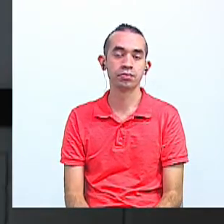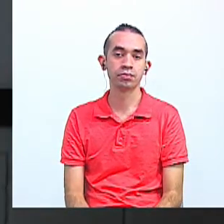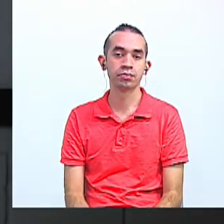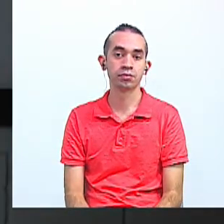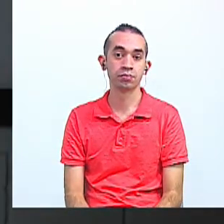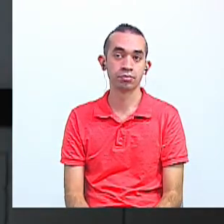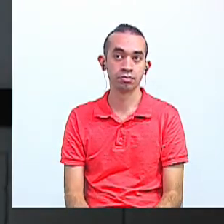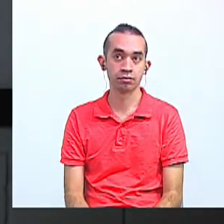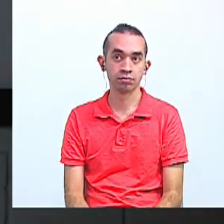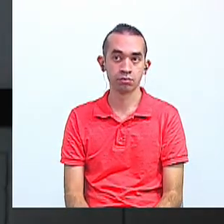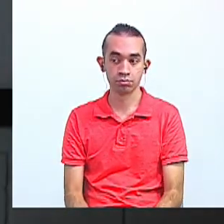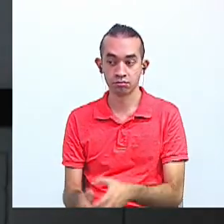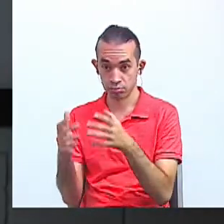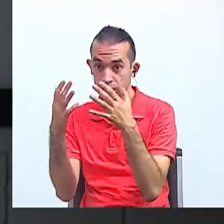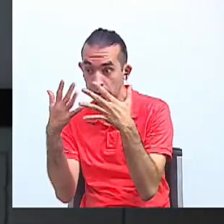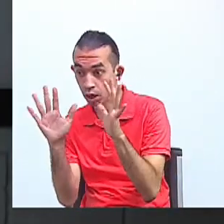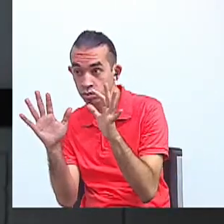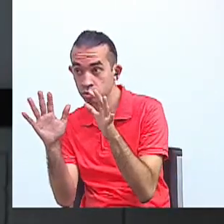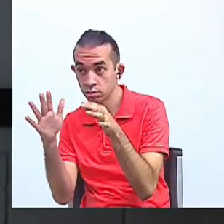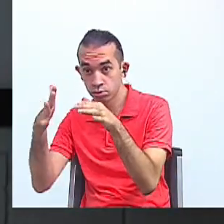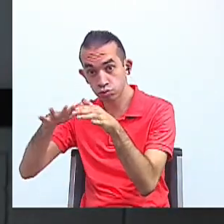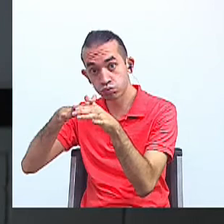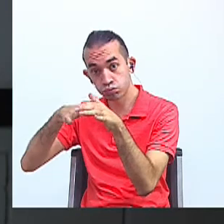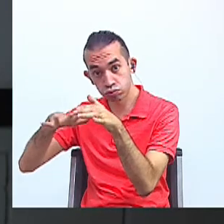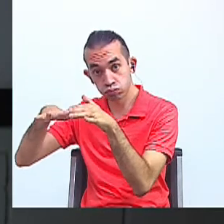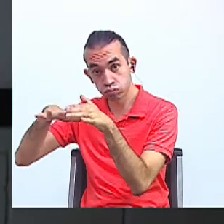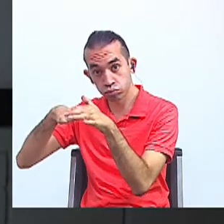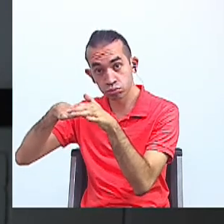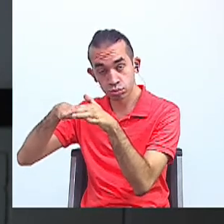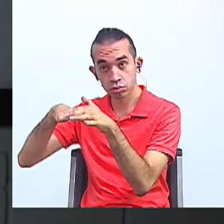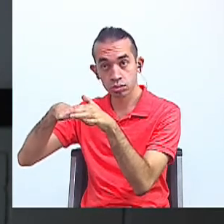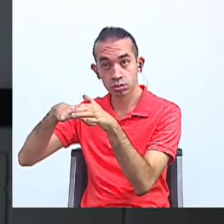Una vez que tenemos esto, pues aseguramos